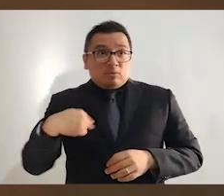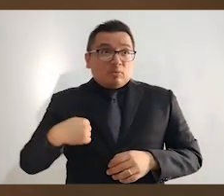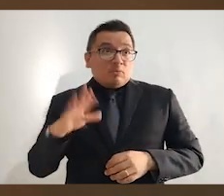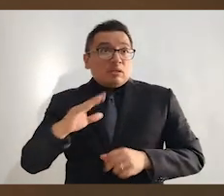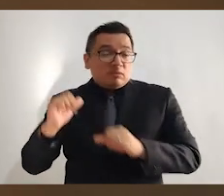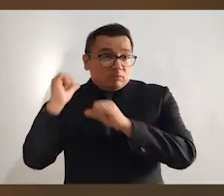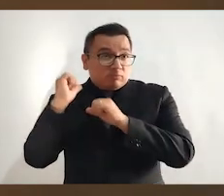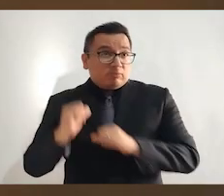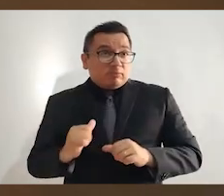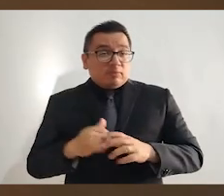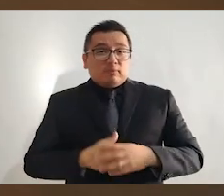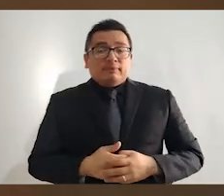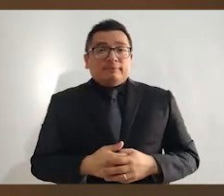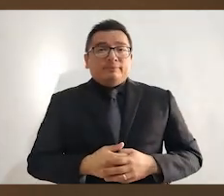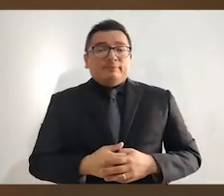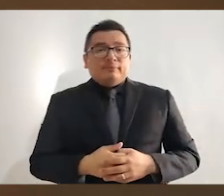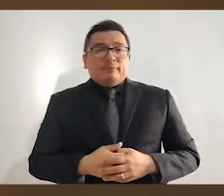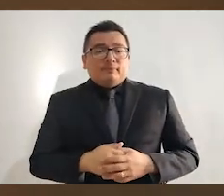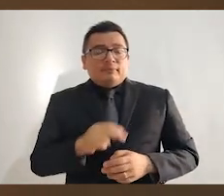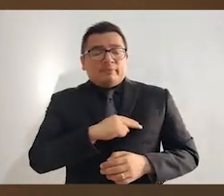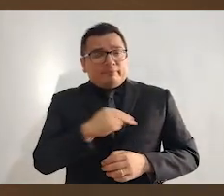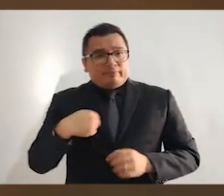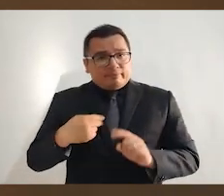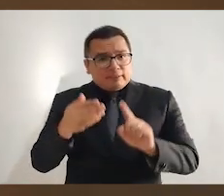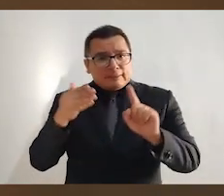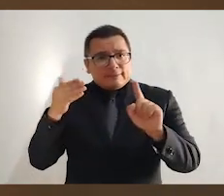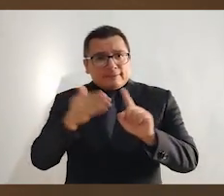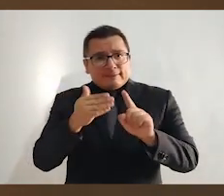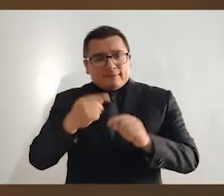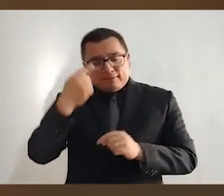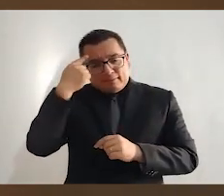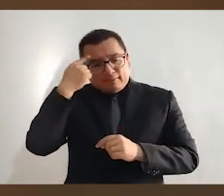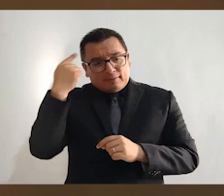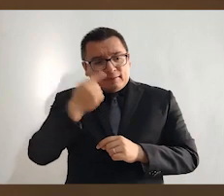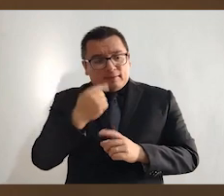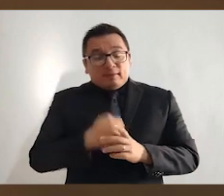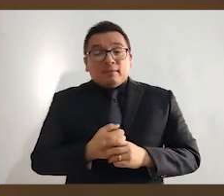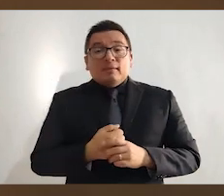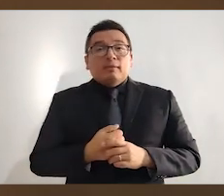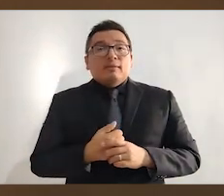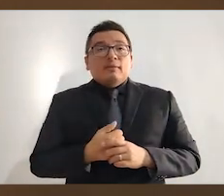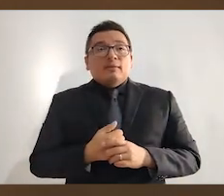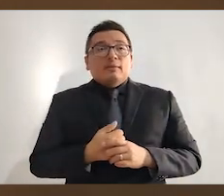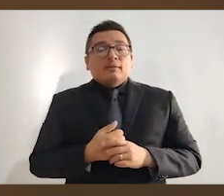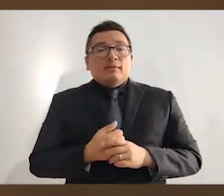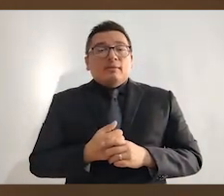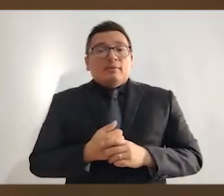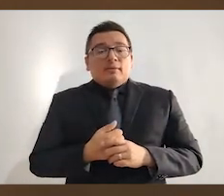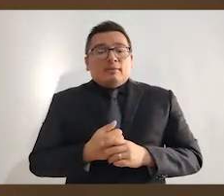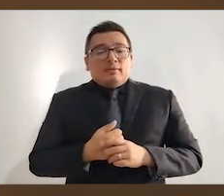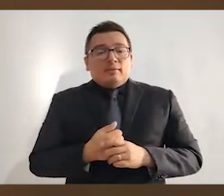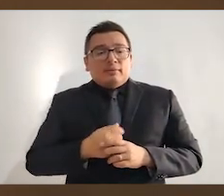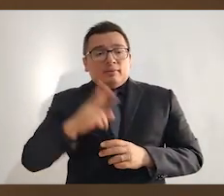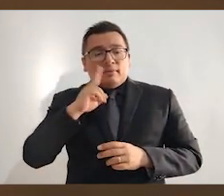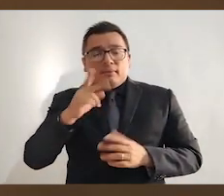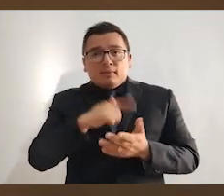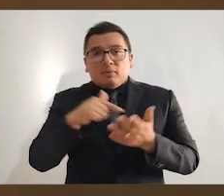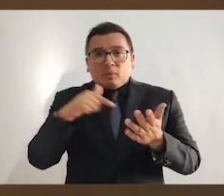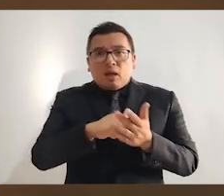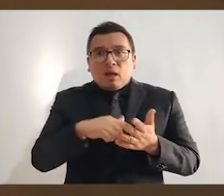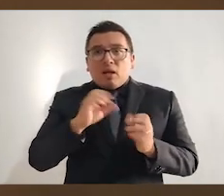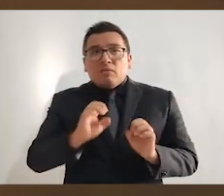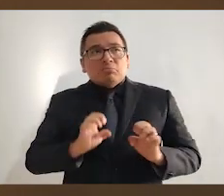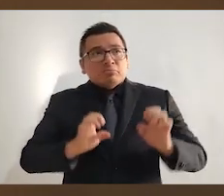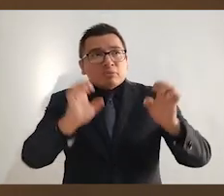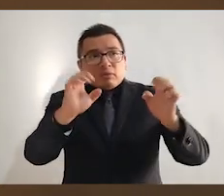algún trabajo enfocado a facilitarles a ellos los lugares, los entornos,